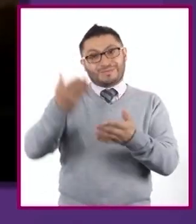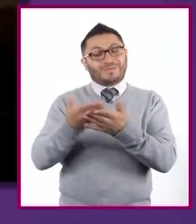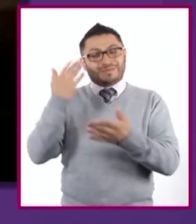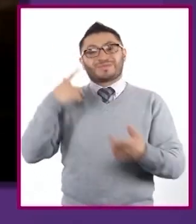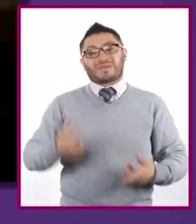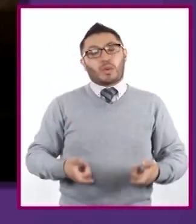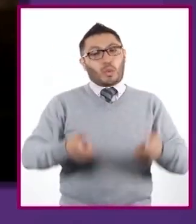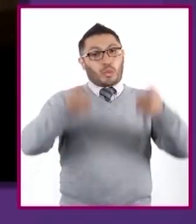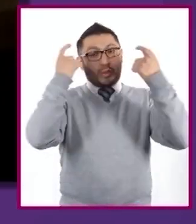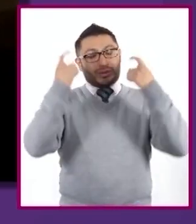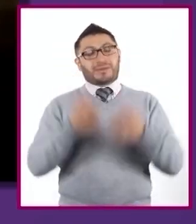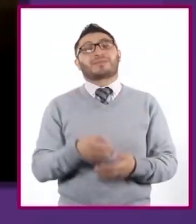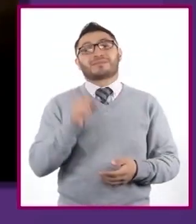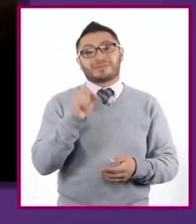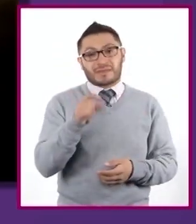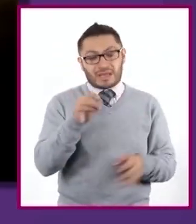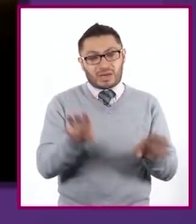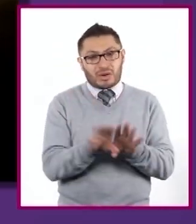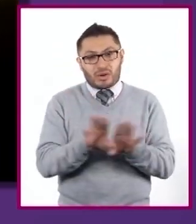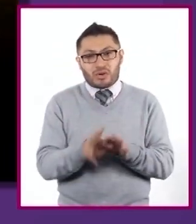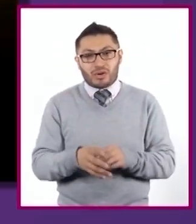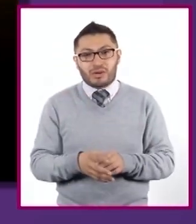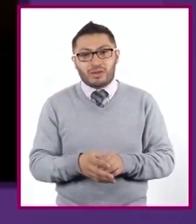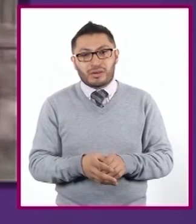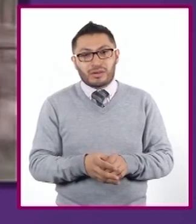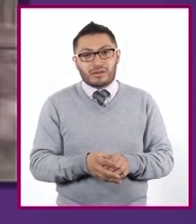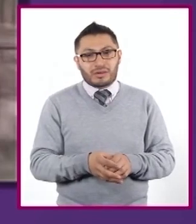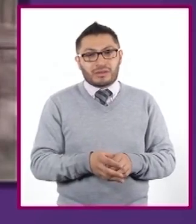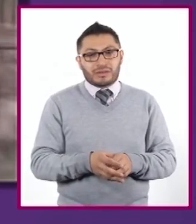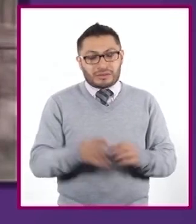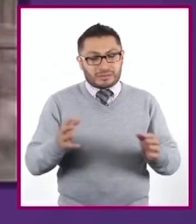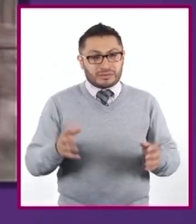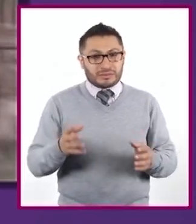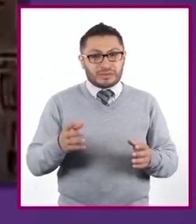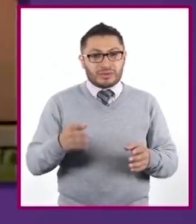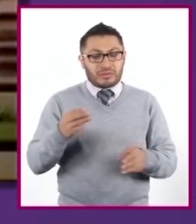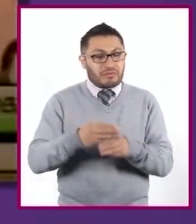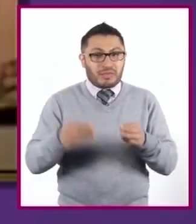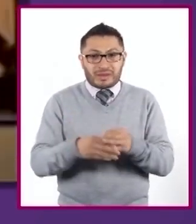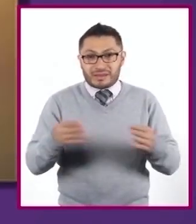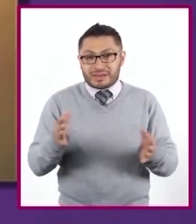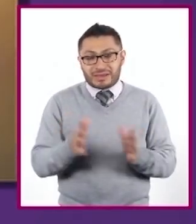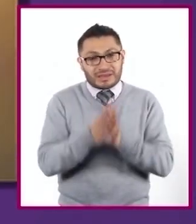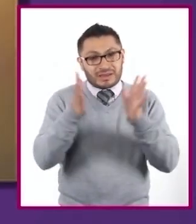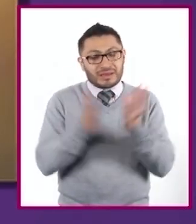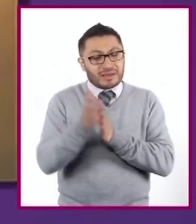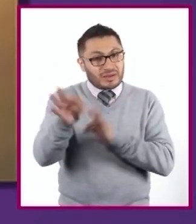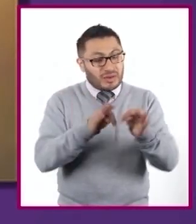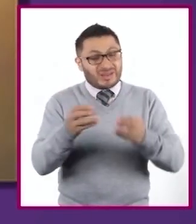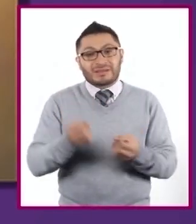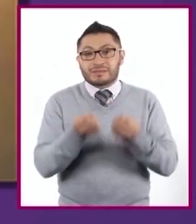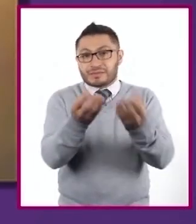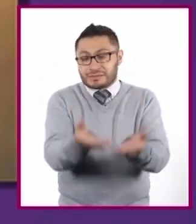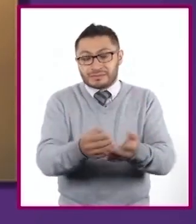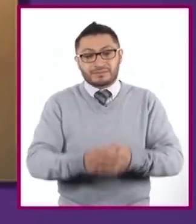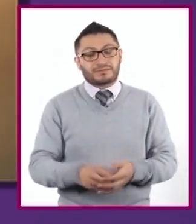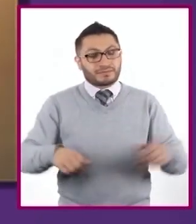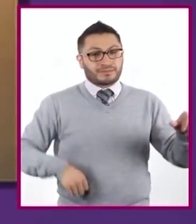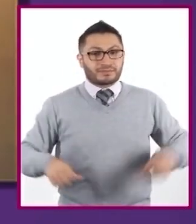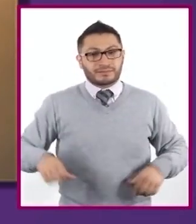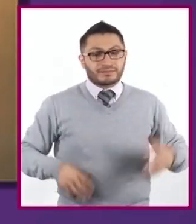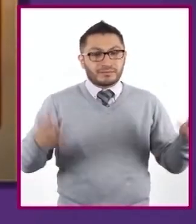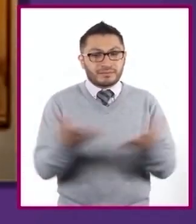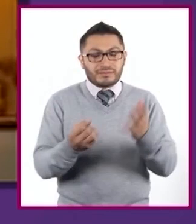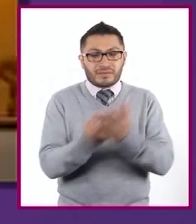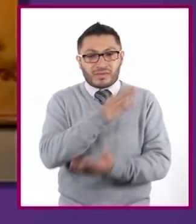e incluso recibían parte de una participación en la producción. Las actividades productivas en Nueva España